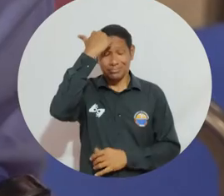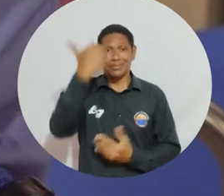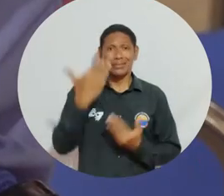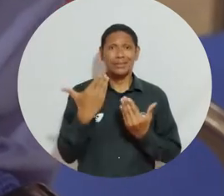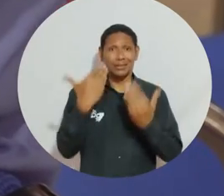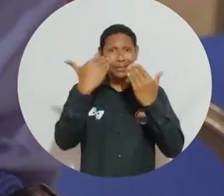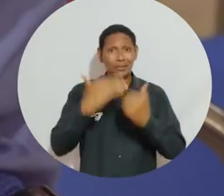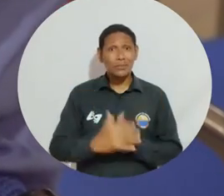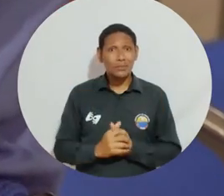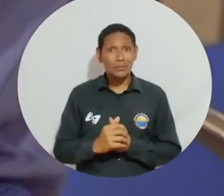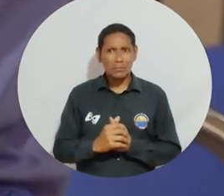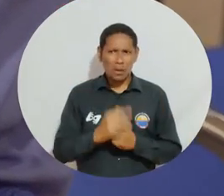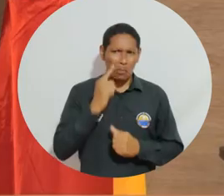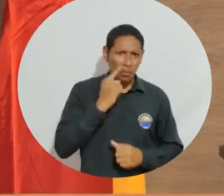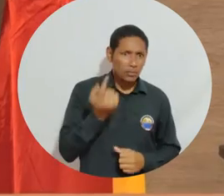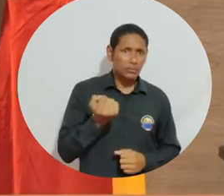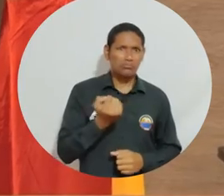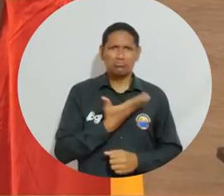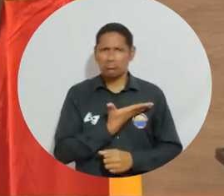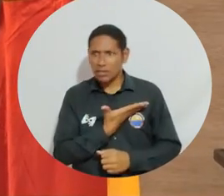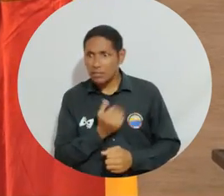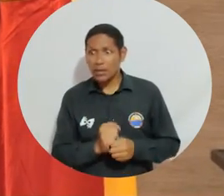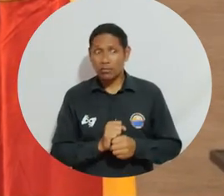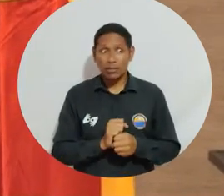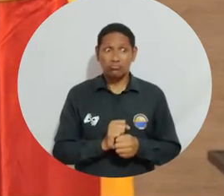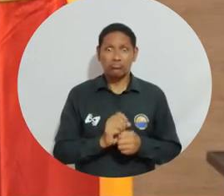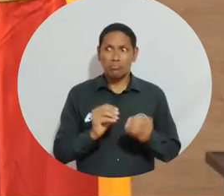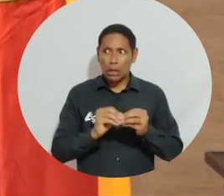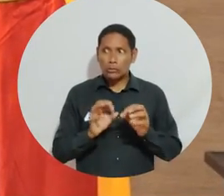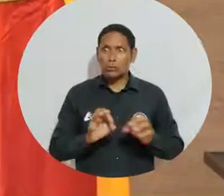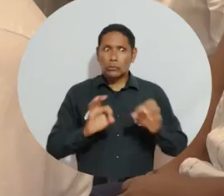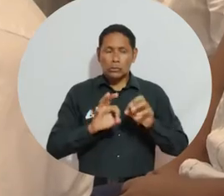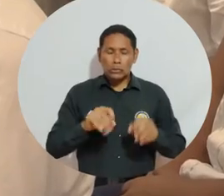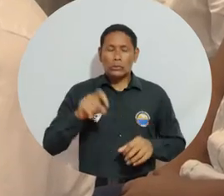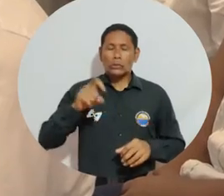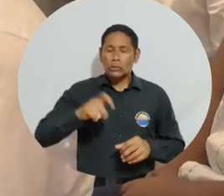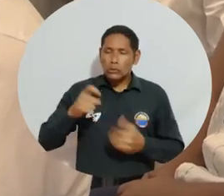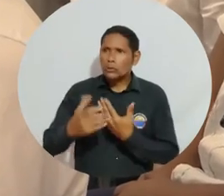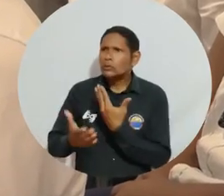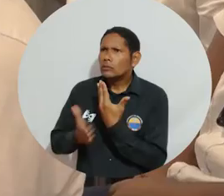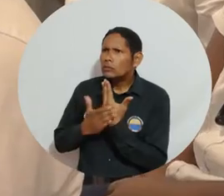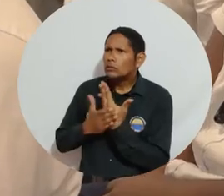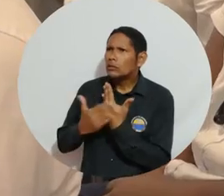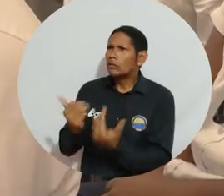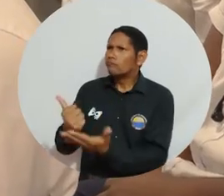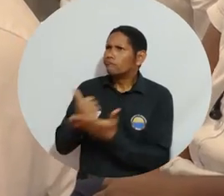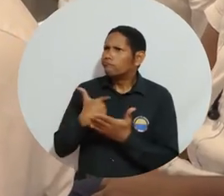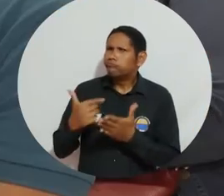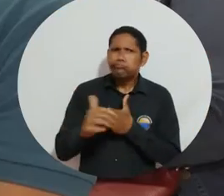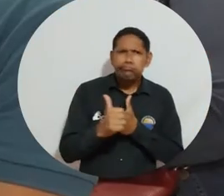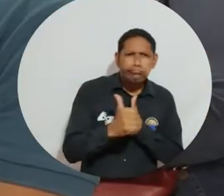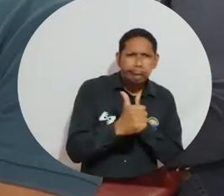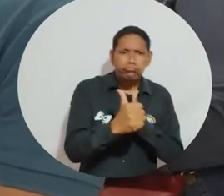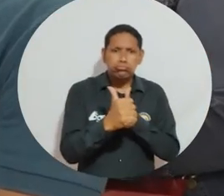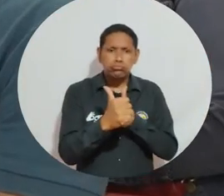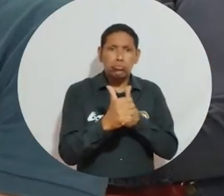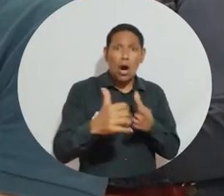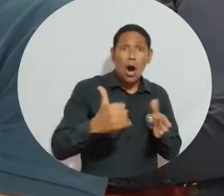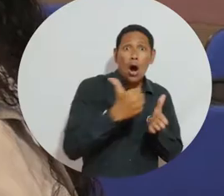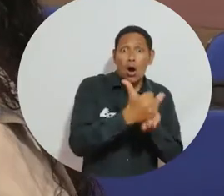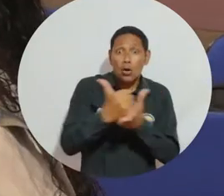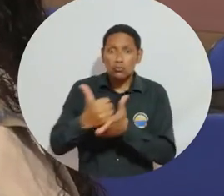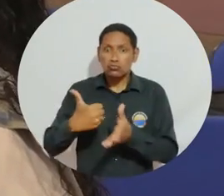docentes, padres de familia, que tanto lo necesitamos para la orientación de la